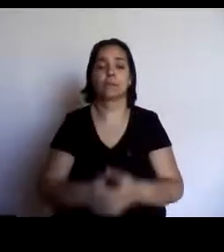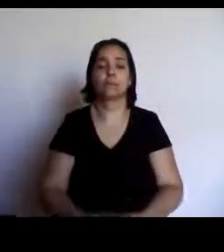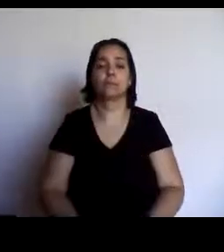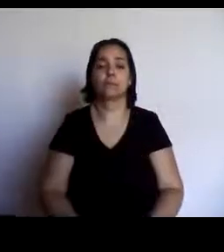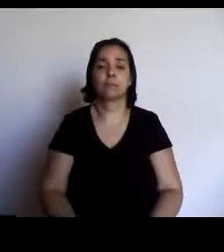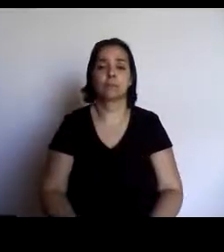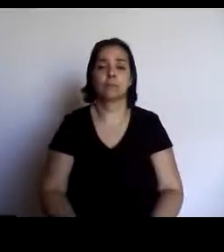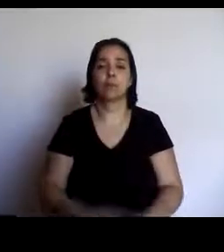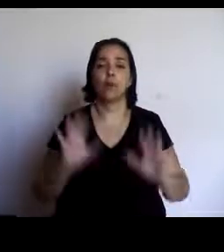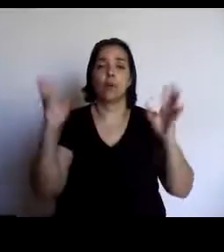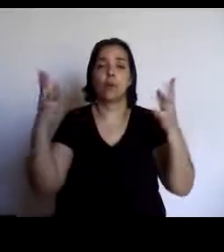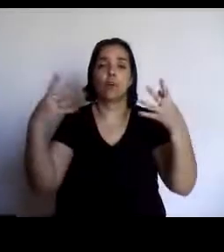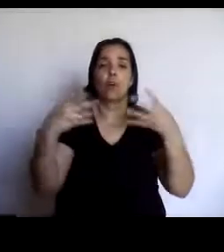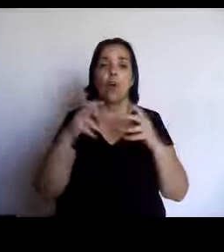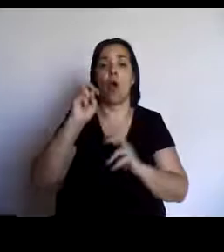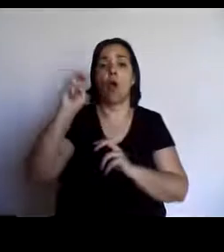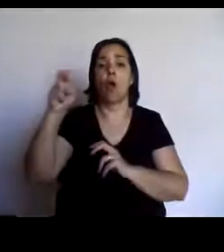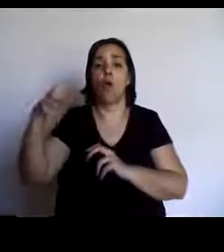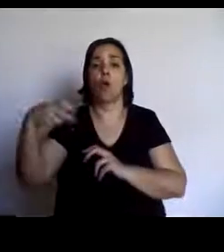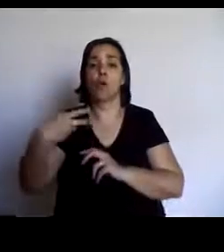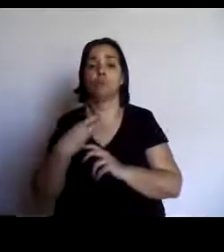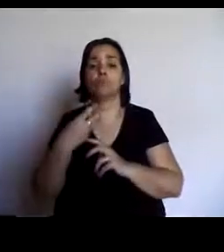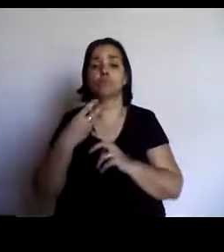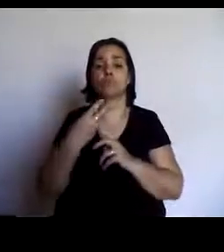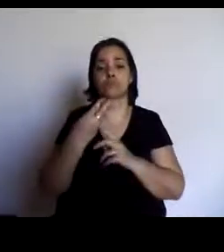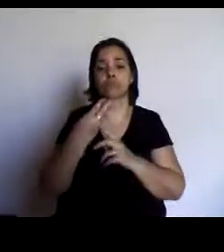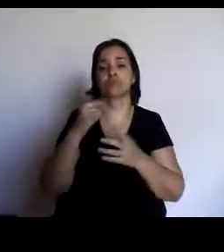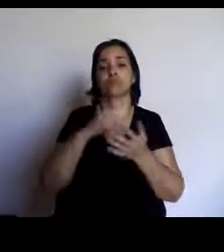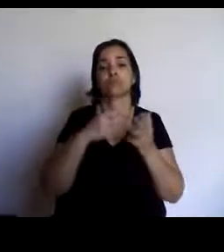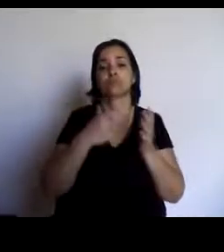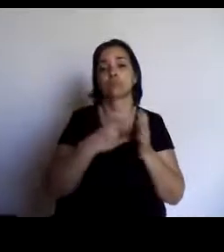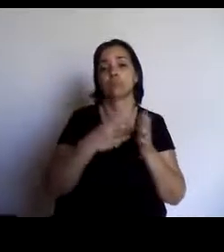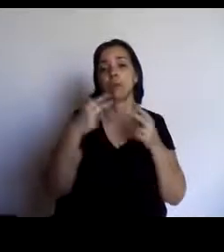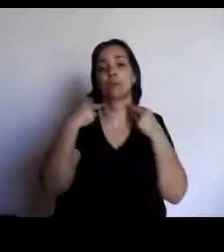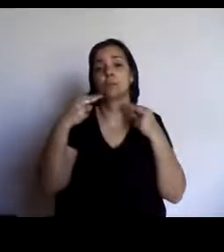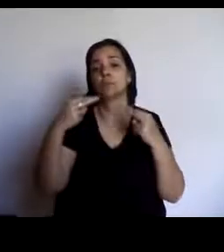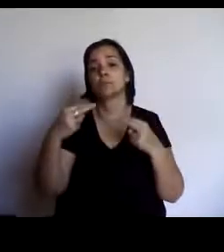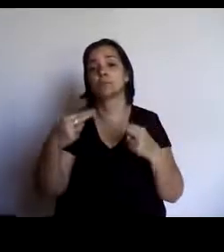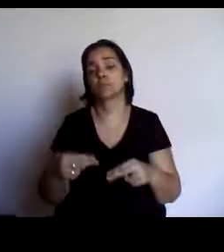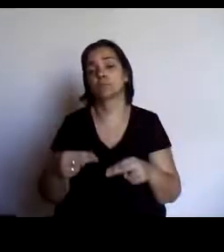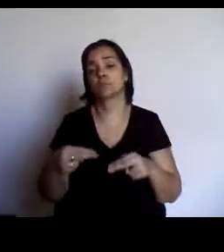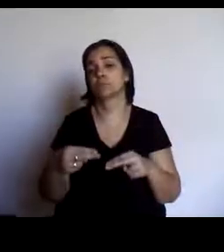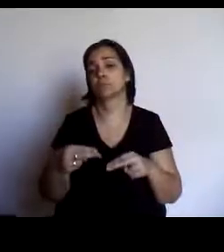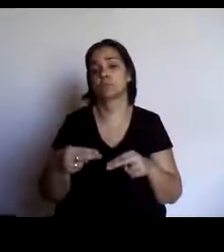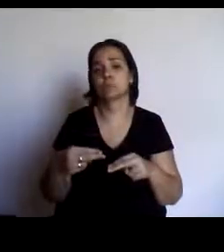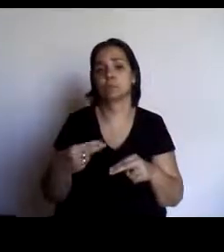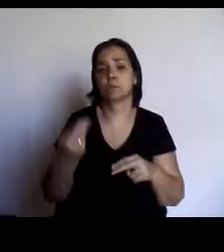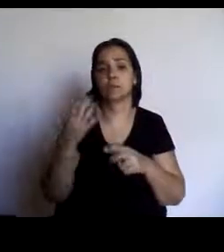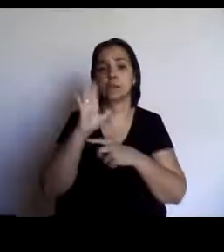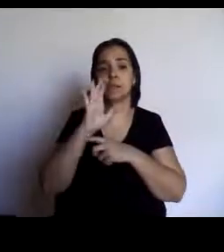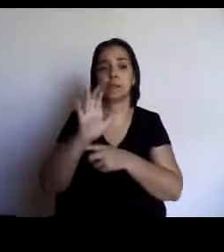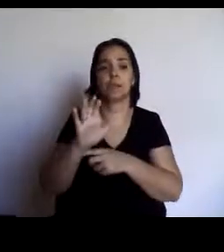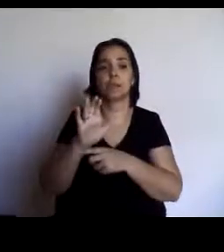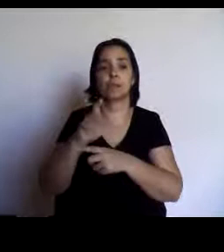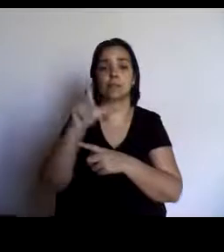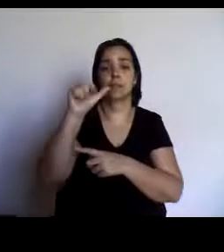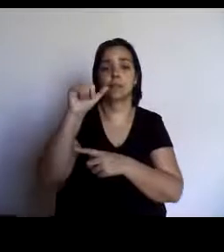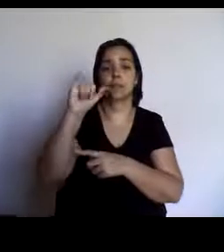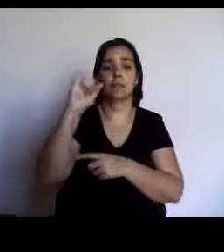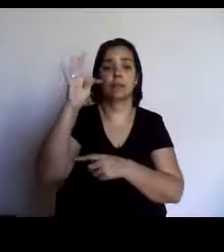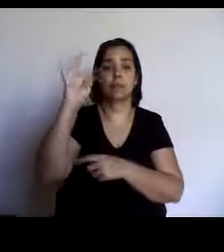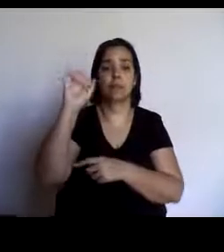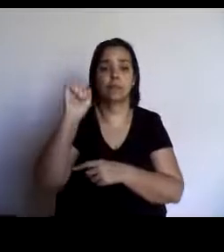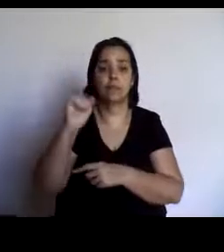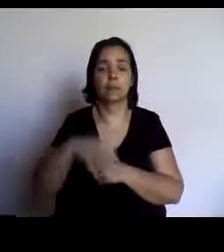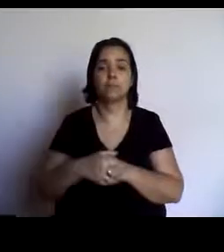Otros proyectos a los que se presenta Diputación de Badajoz o en otras iniciativas comunitarias, por ejemplo, en la iniciativa LIFE, es el proyecto LIFE My Building is Green,